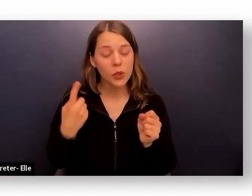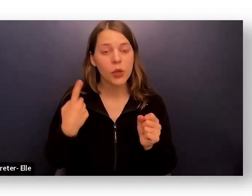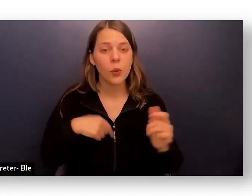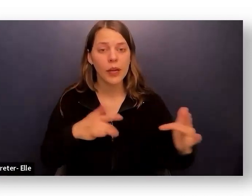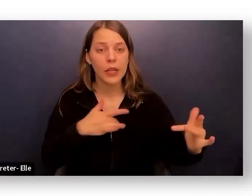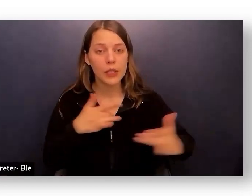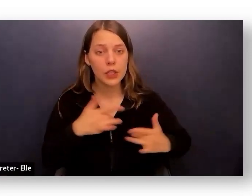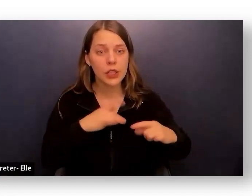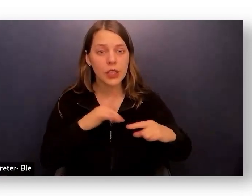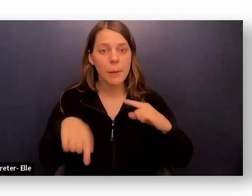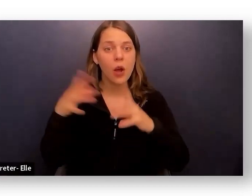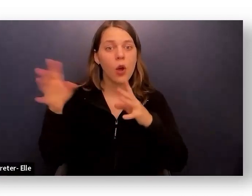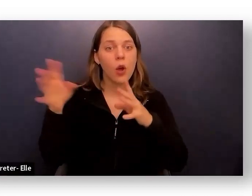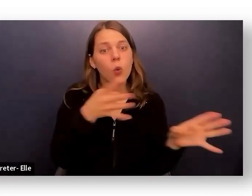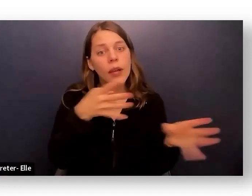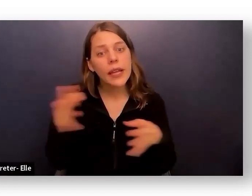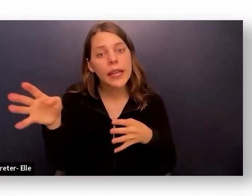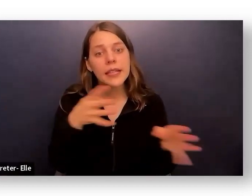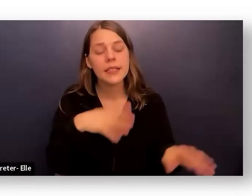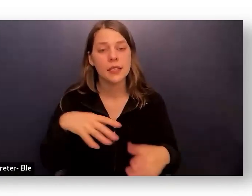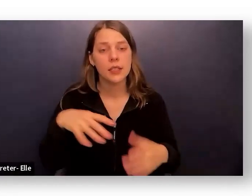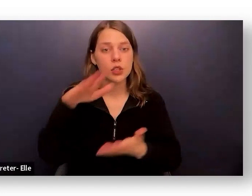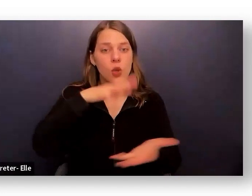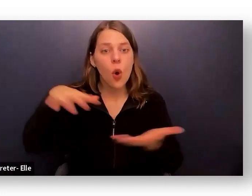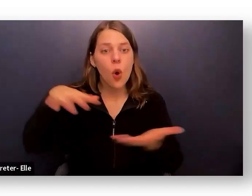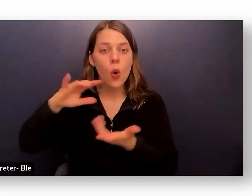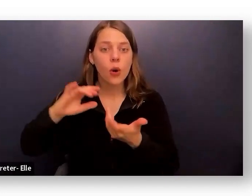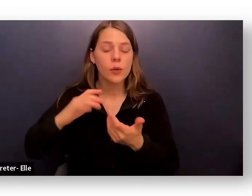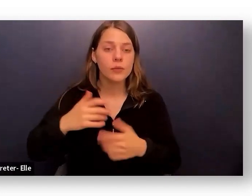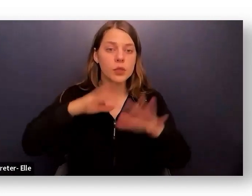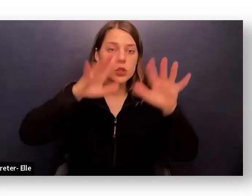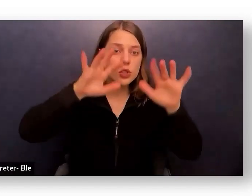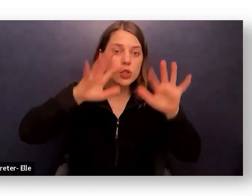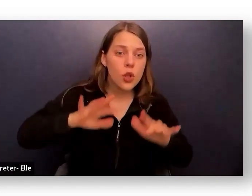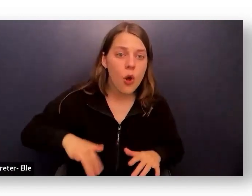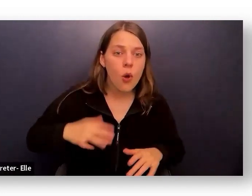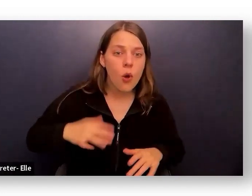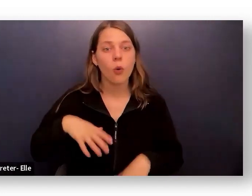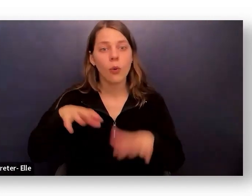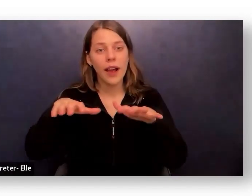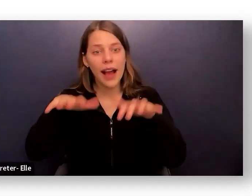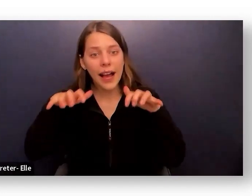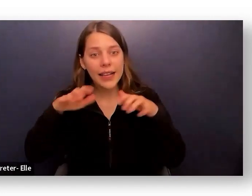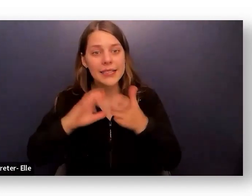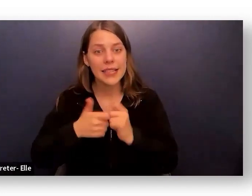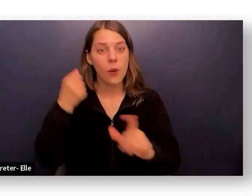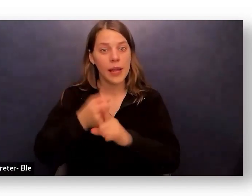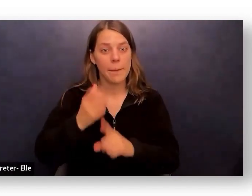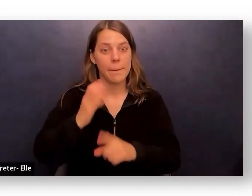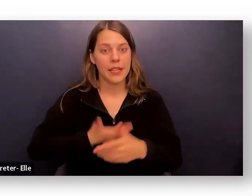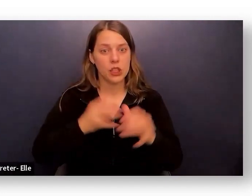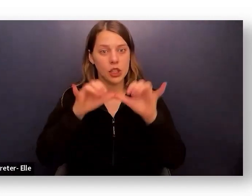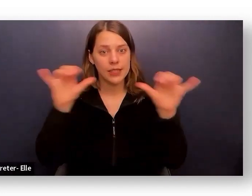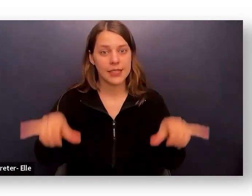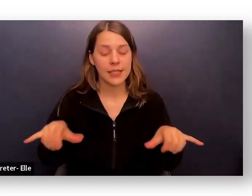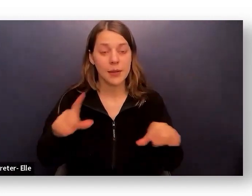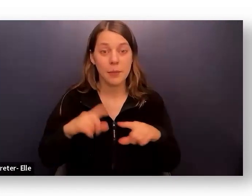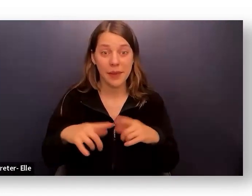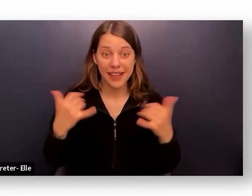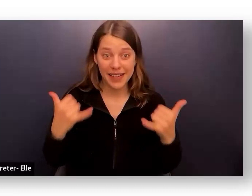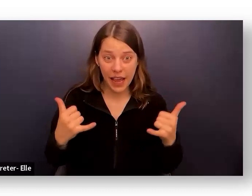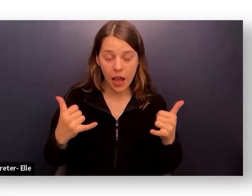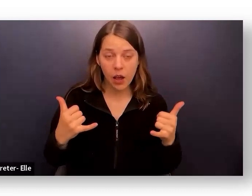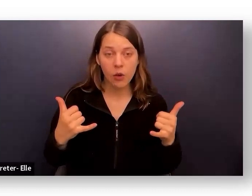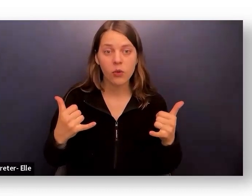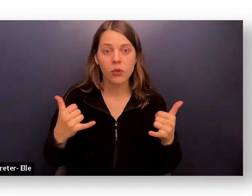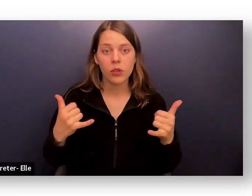En el verano, nosotros siempre nos estamos preocupando por el viento, por el hielo, por la nieve. Pero ahora ya